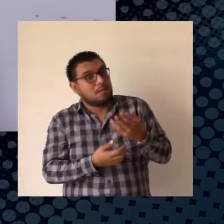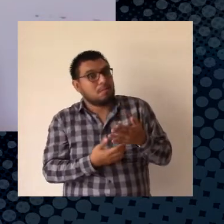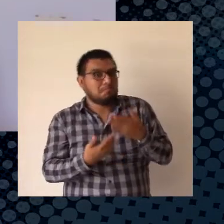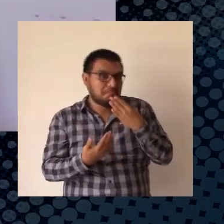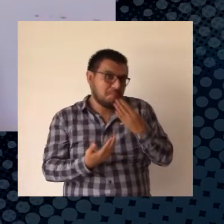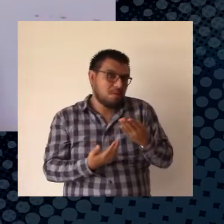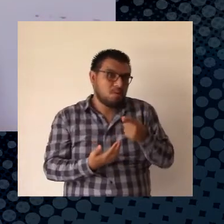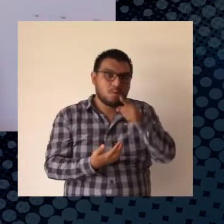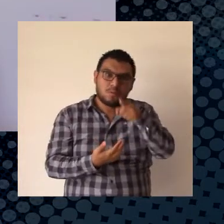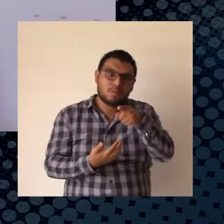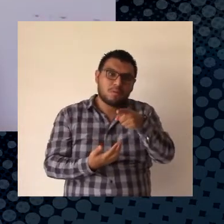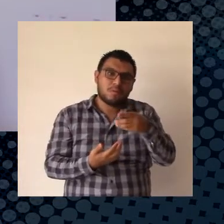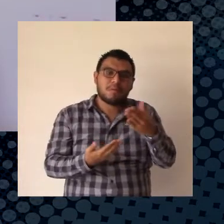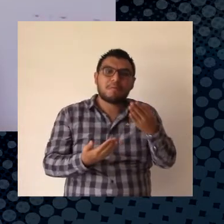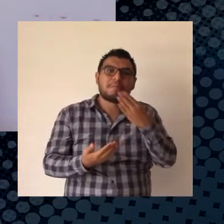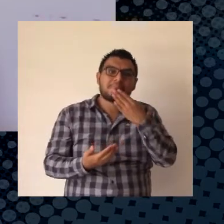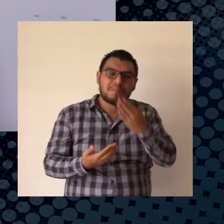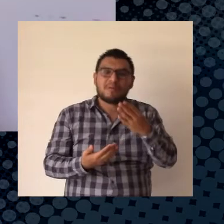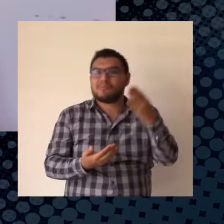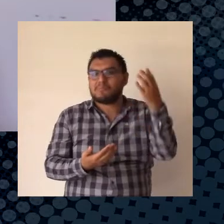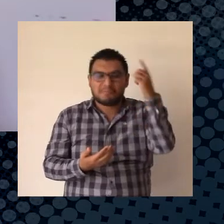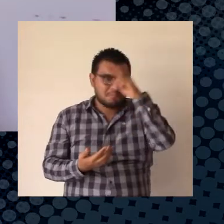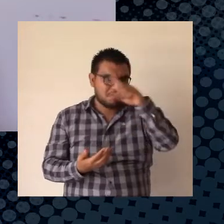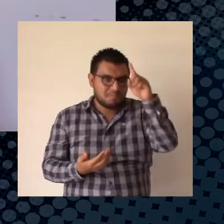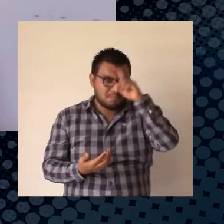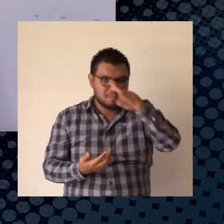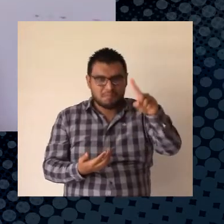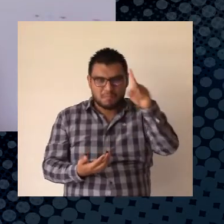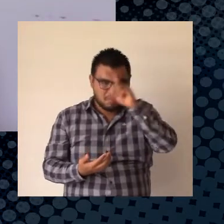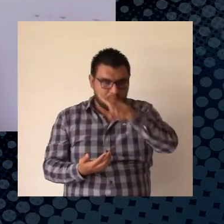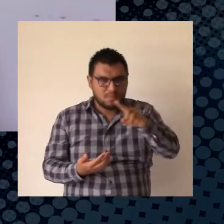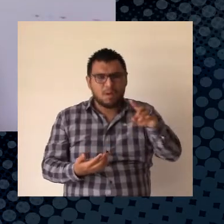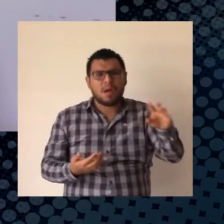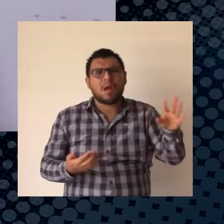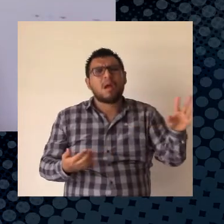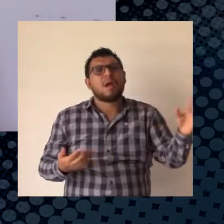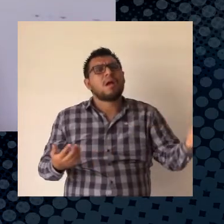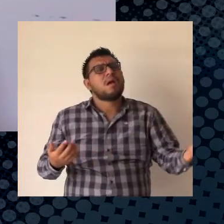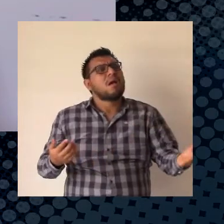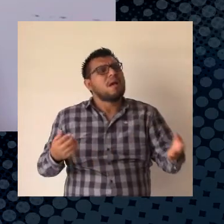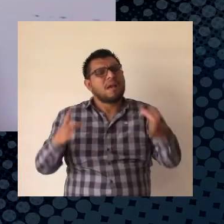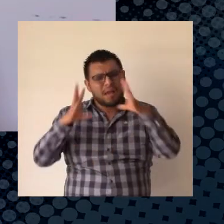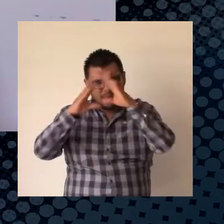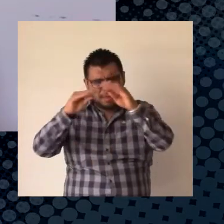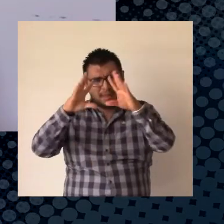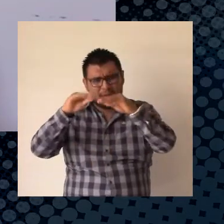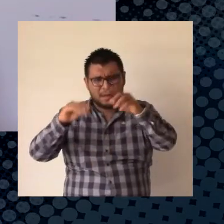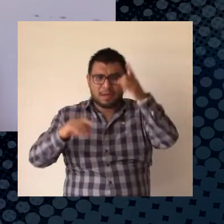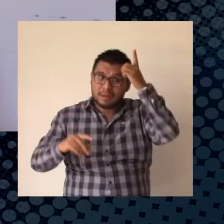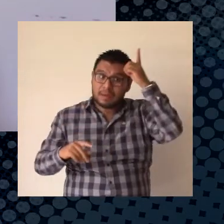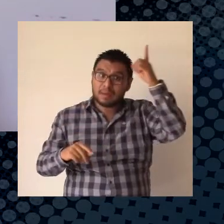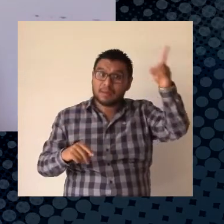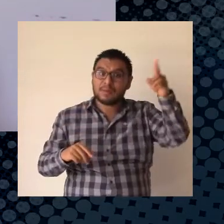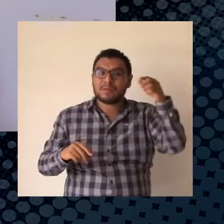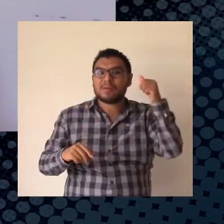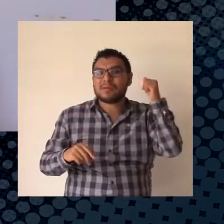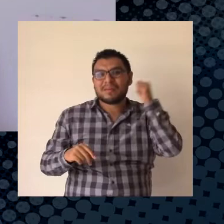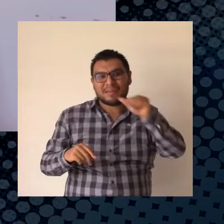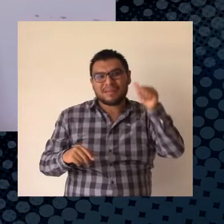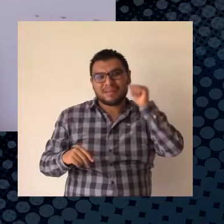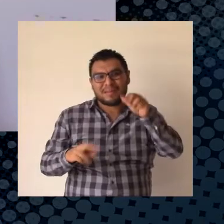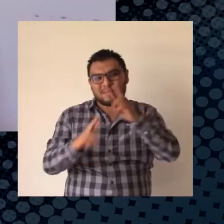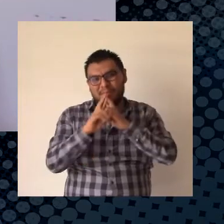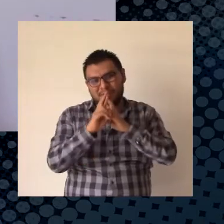Bueno, usted como buen consejero, enséñenle que Dios es y tiene la respuesta.